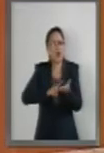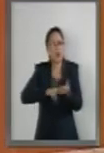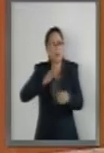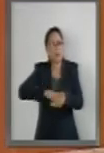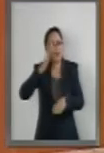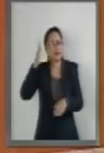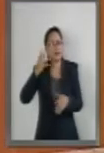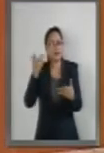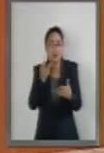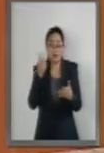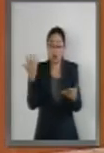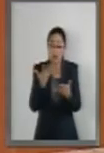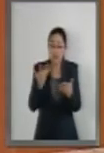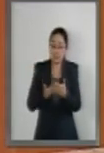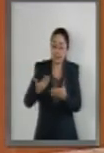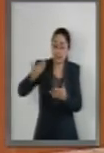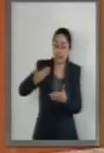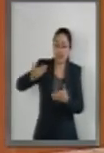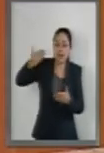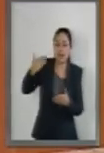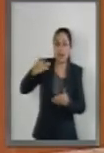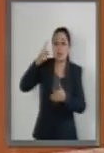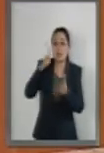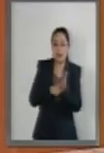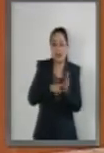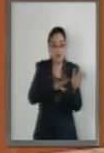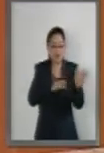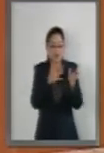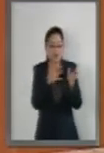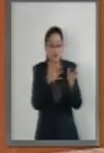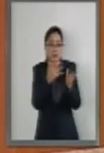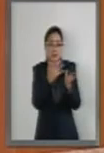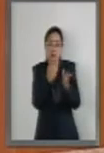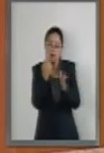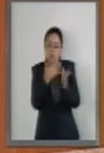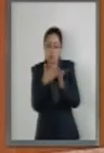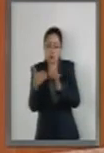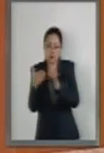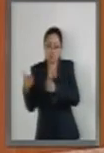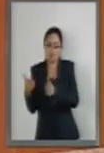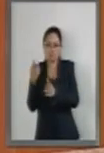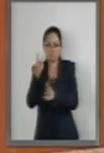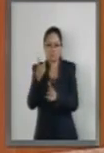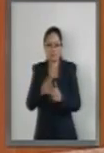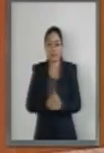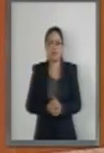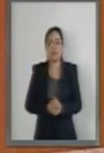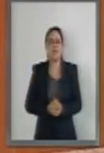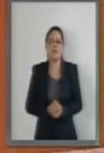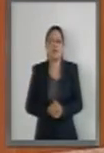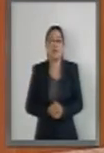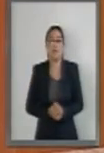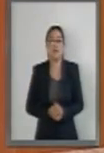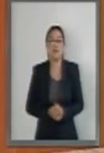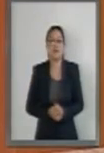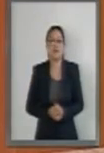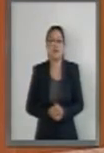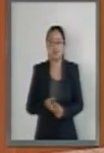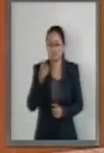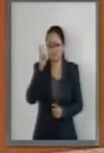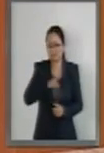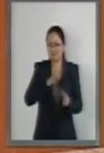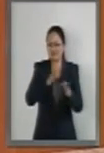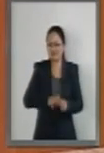hicieron en la primera parte del siglo pasado y en el anterior siglo, en el siglo XIX. Qué